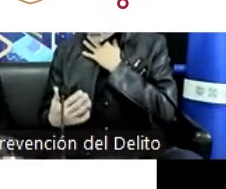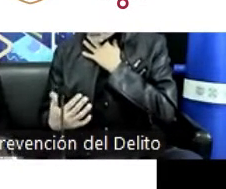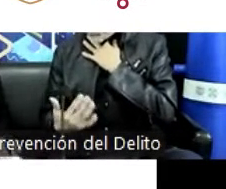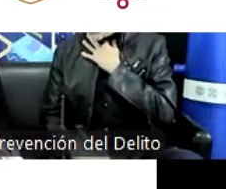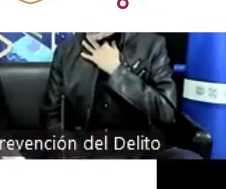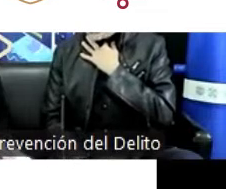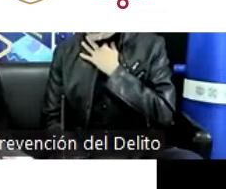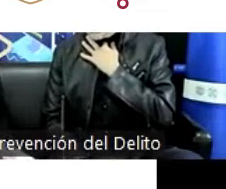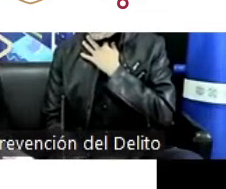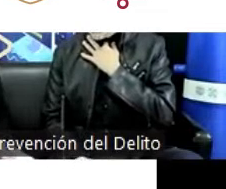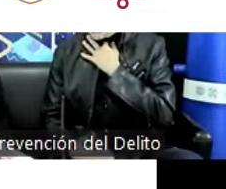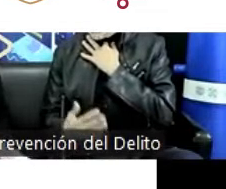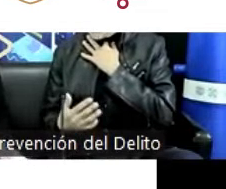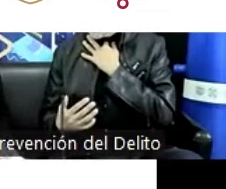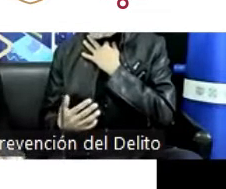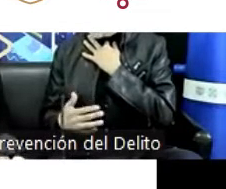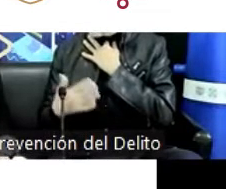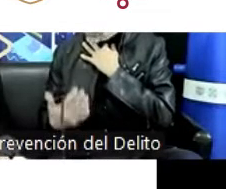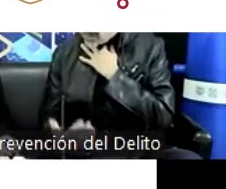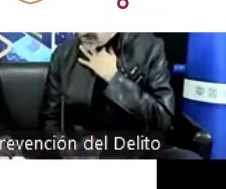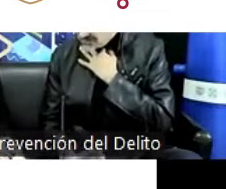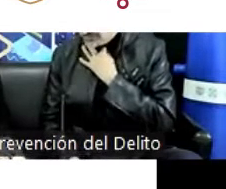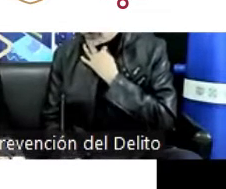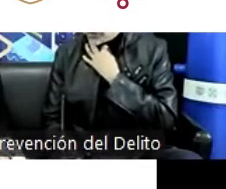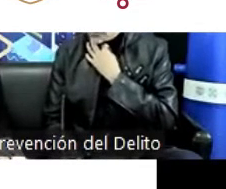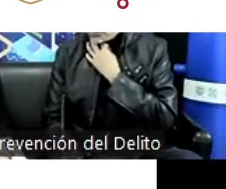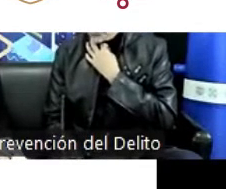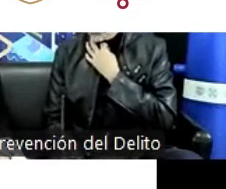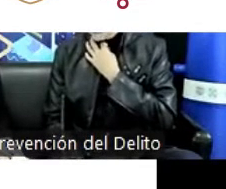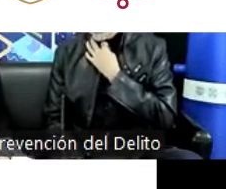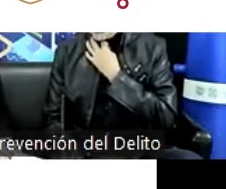Para las personas que ya tienen un consumo cotidiano,